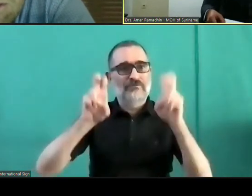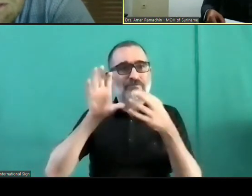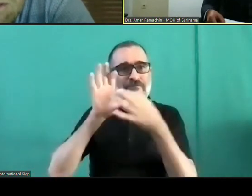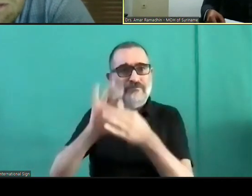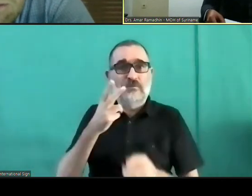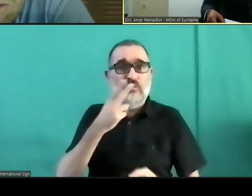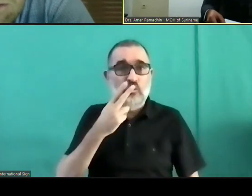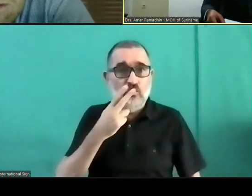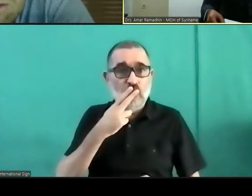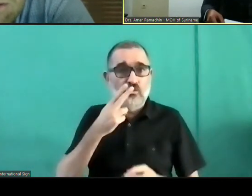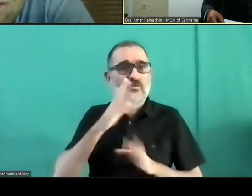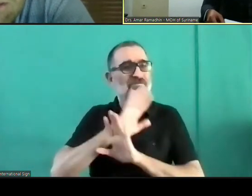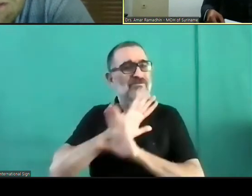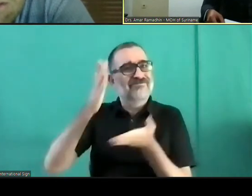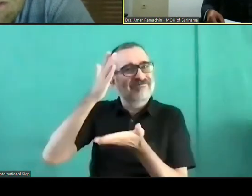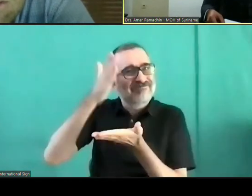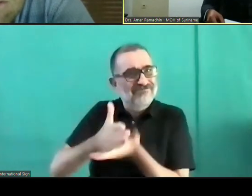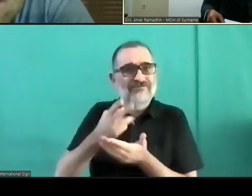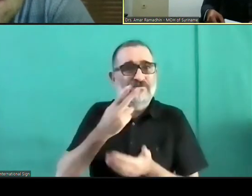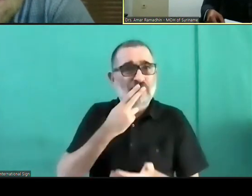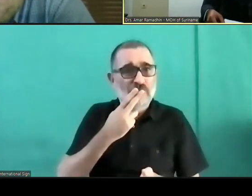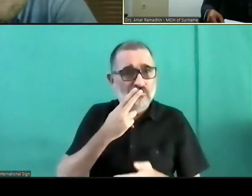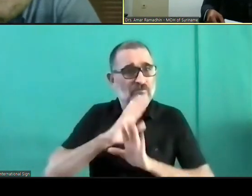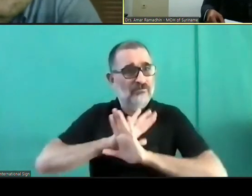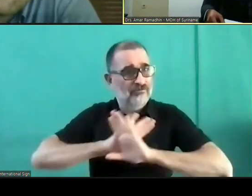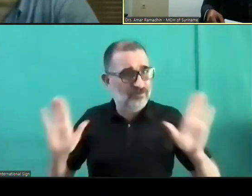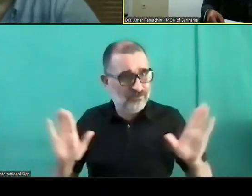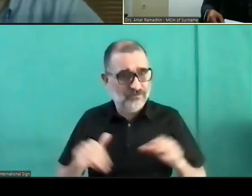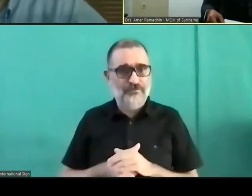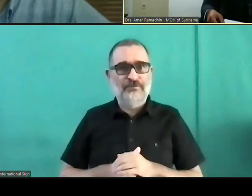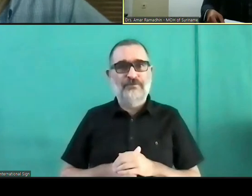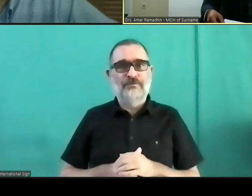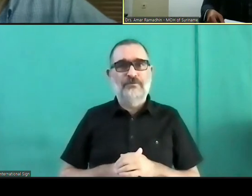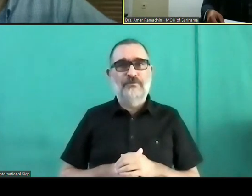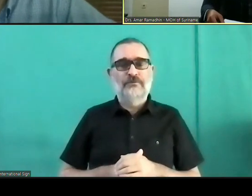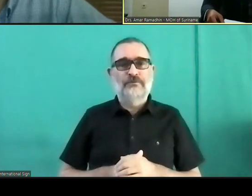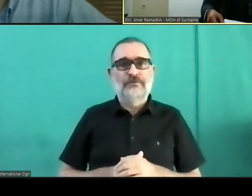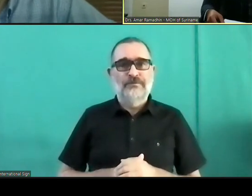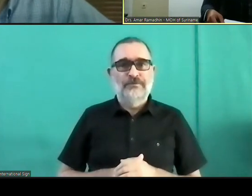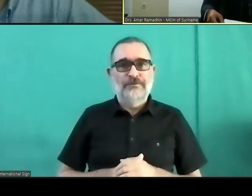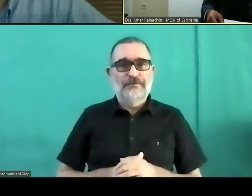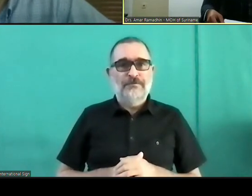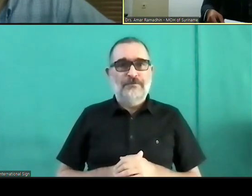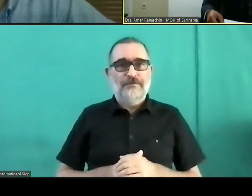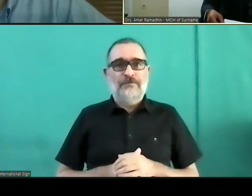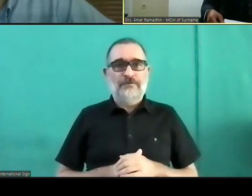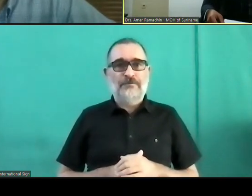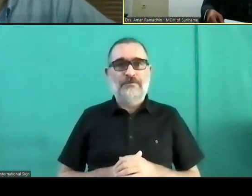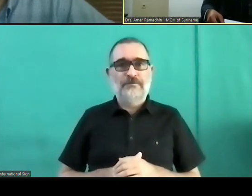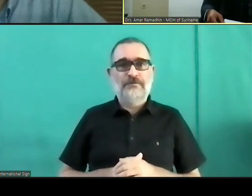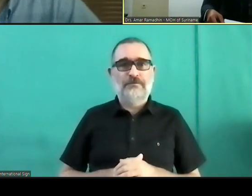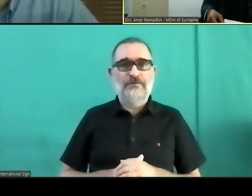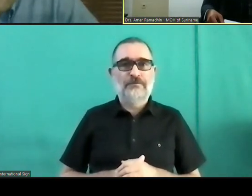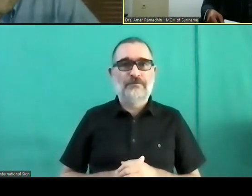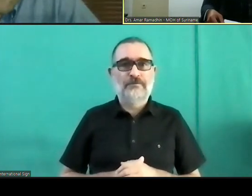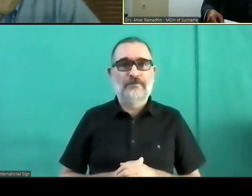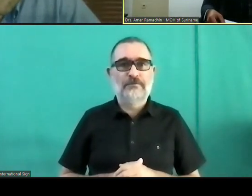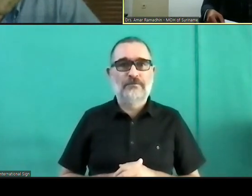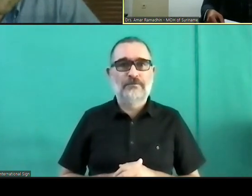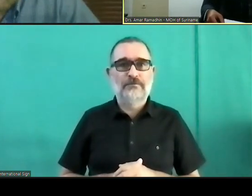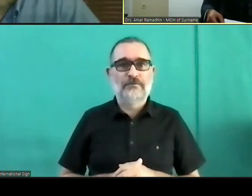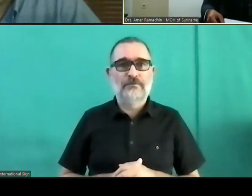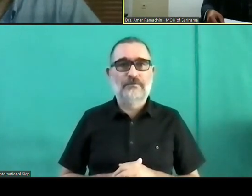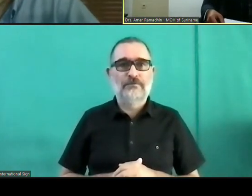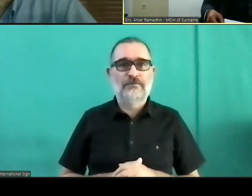completo sobre en la nutrición sana para convertir la información en los medios sociales y